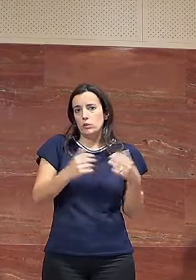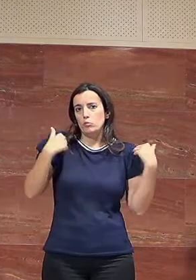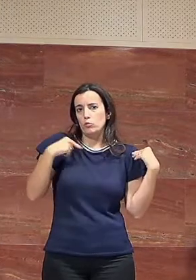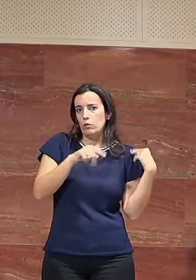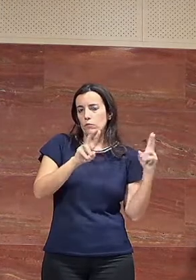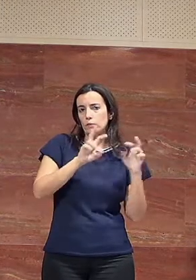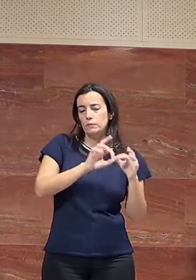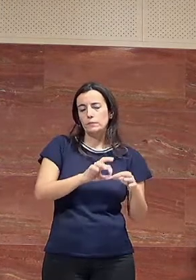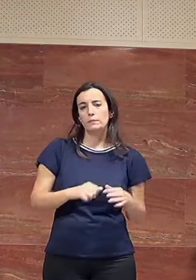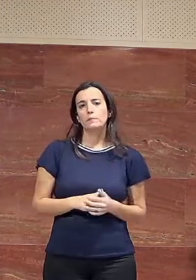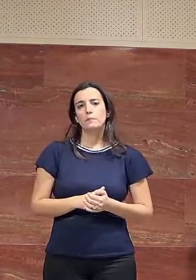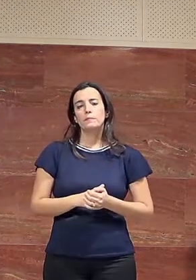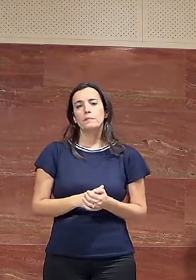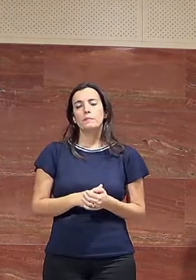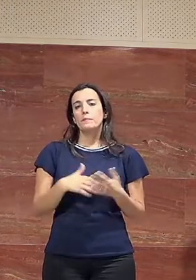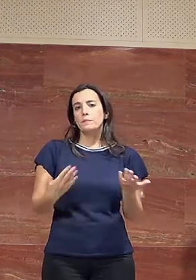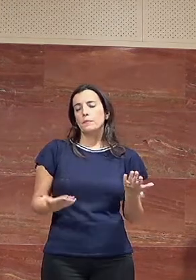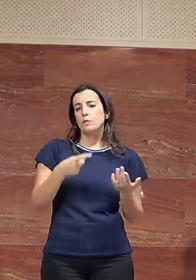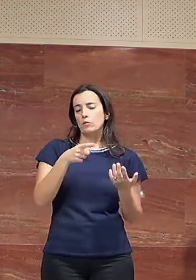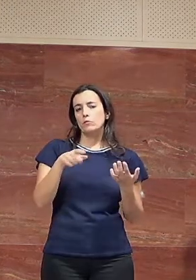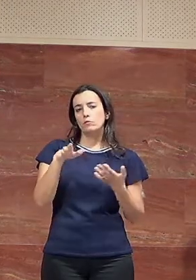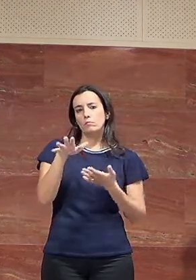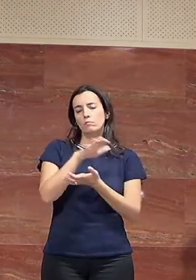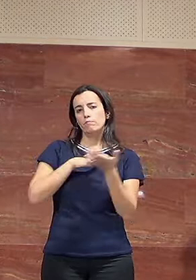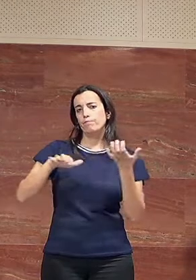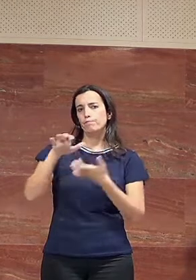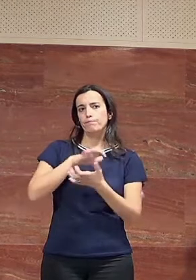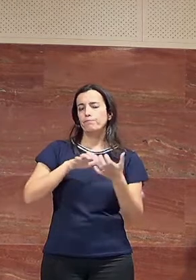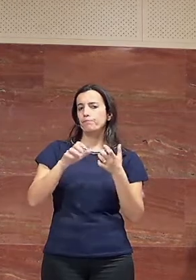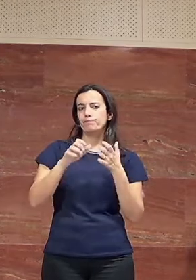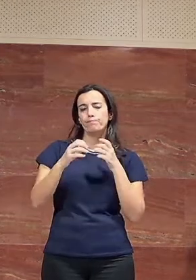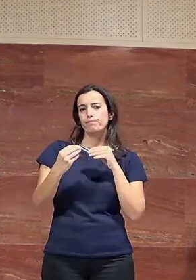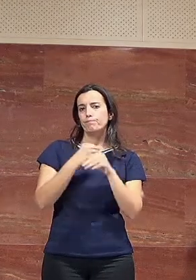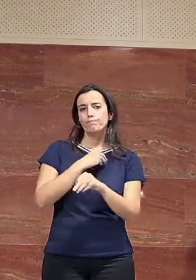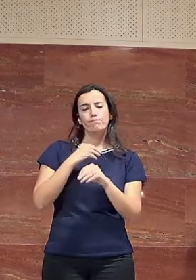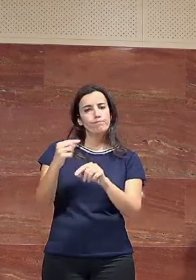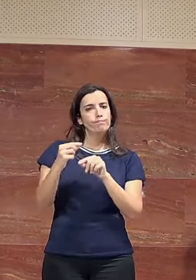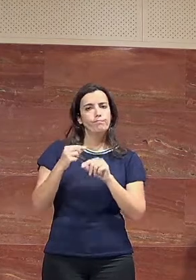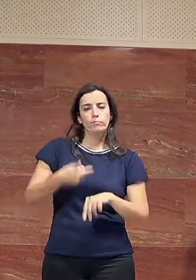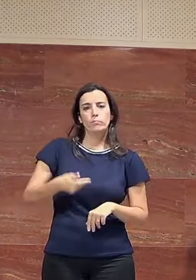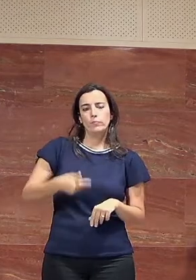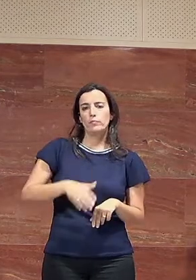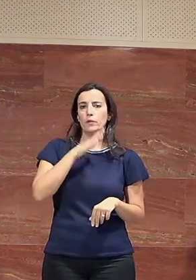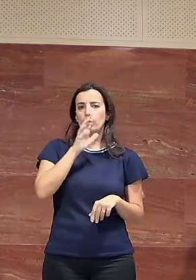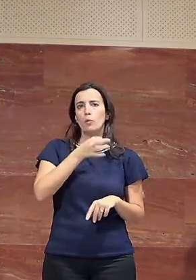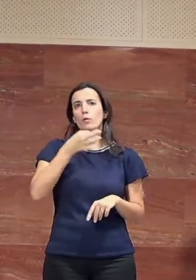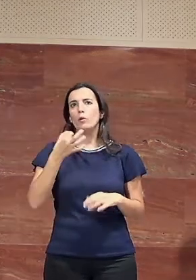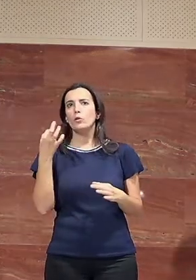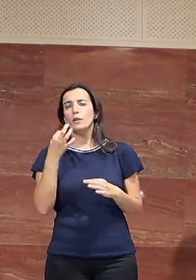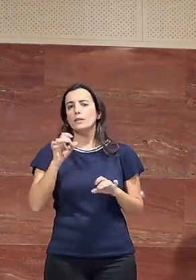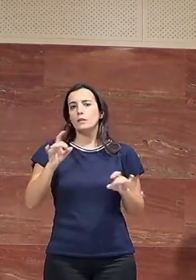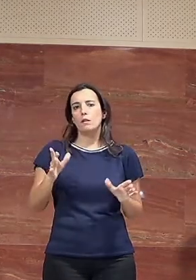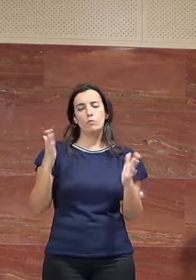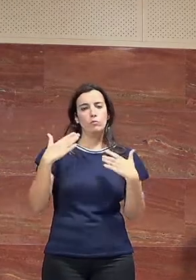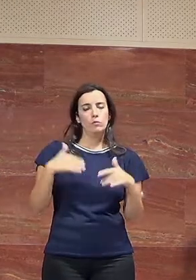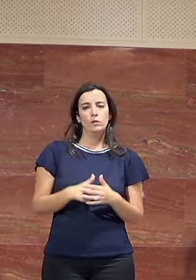adecuadamente. Pero ya te digo que es una controversia importante, ¿eh? No hay unanimidad con respecto a qué es lo adecuado. O por lo